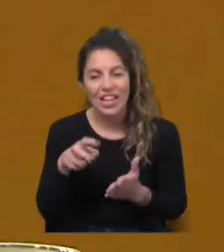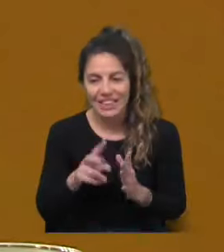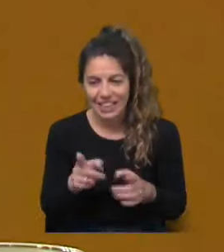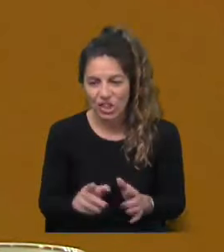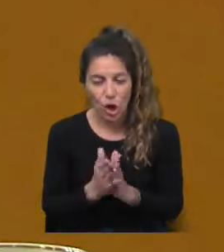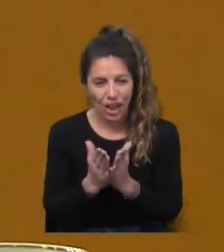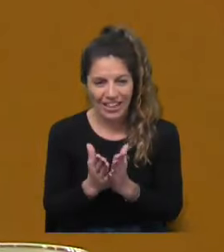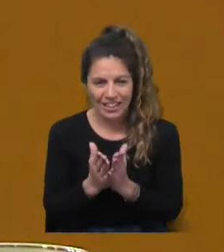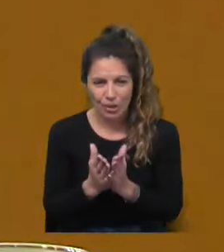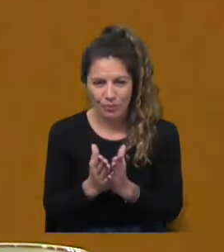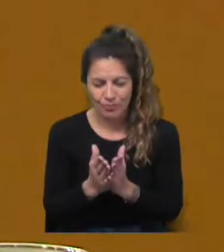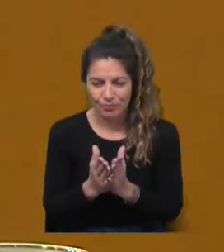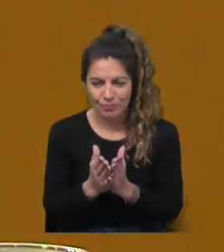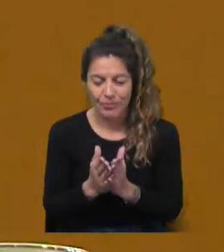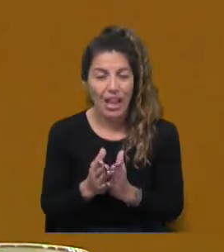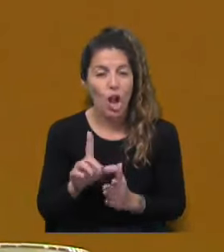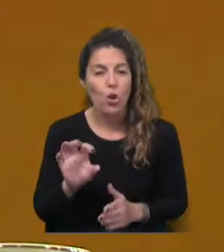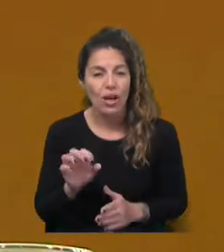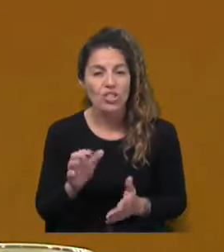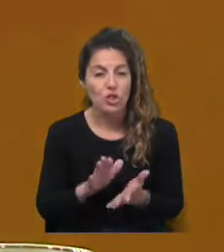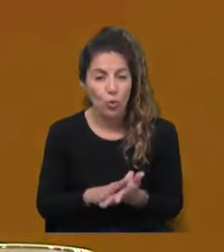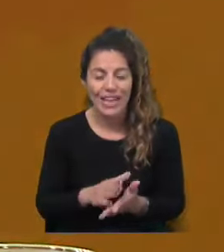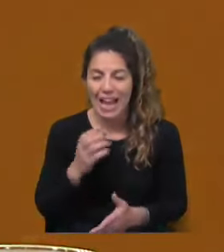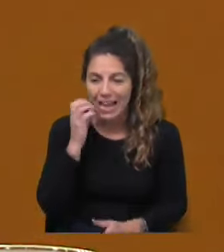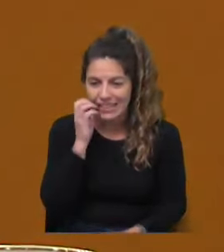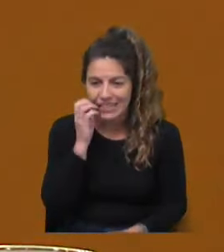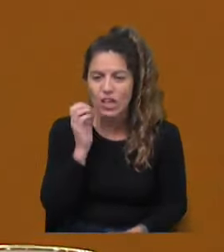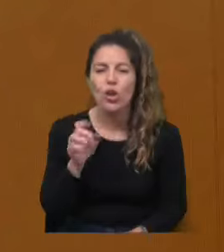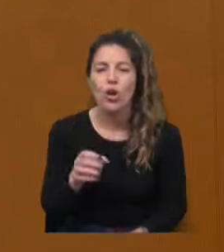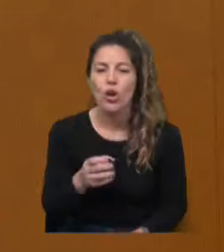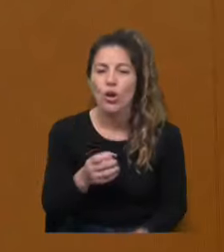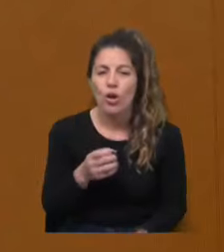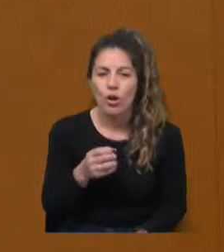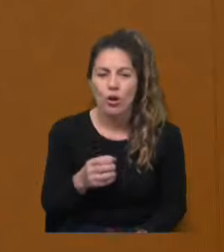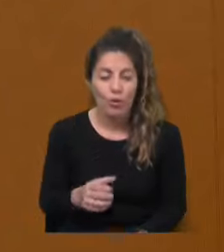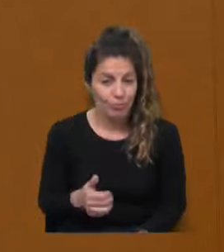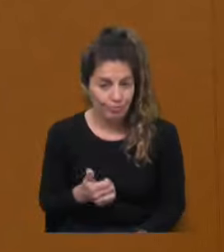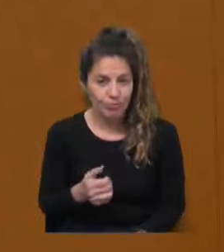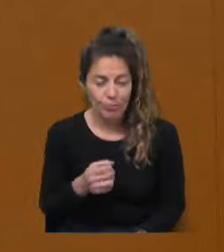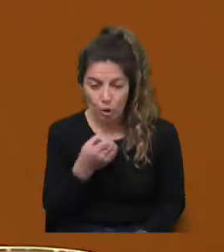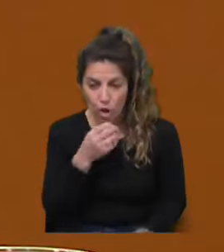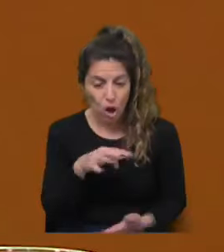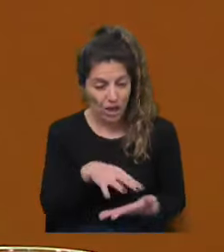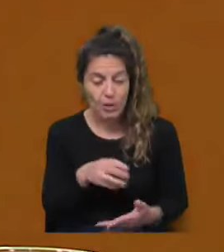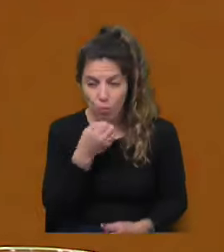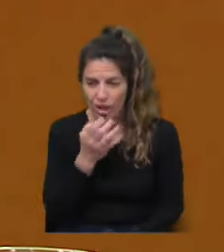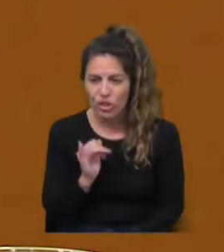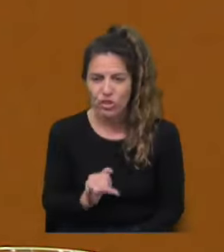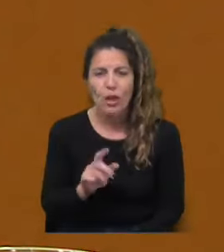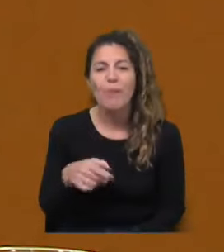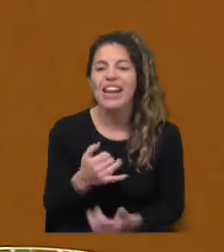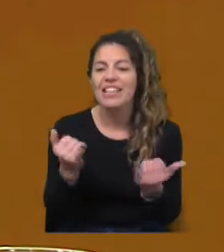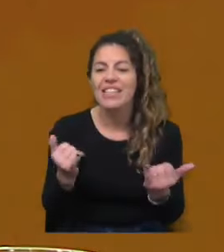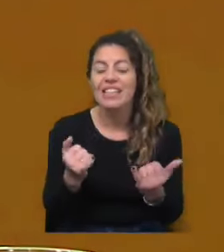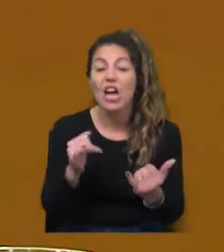libro de Lucas sobre Astesiano. Que quizás, muy buena, dicho sea de paso. Sí, muy que bueno. Quizá para ese día... Bueno, no sé si va a recuperar la